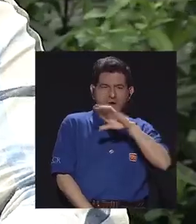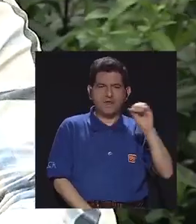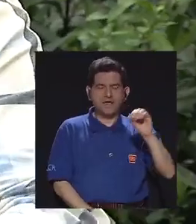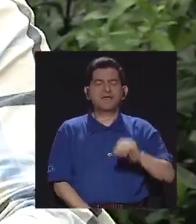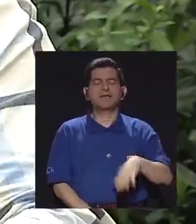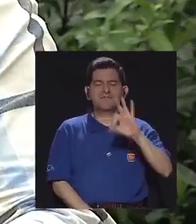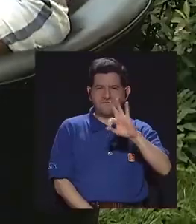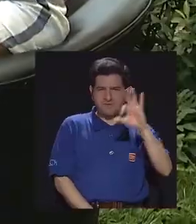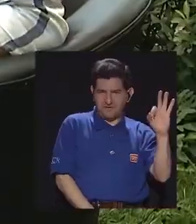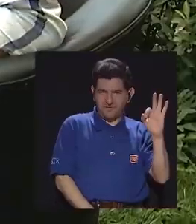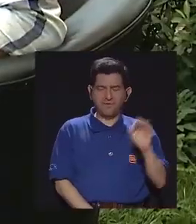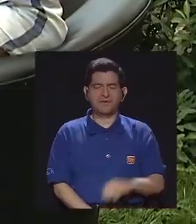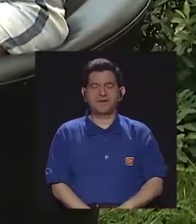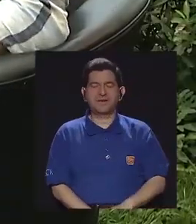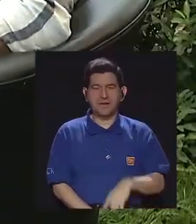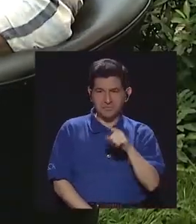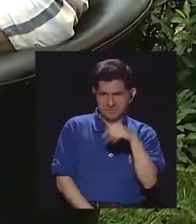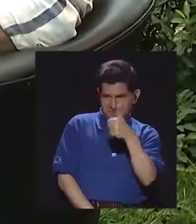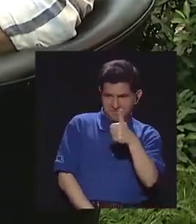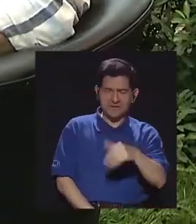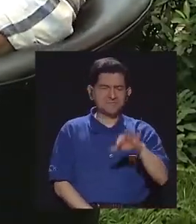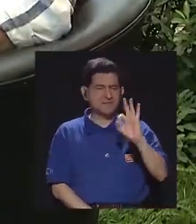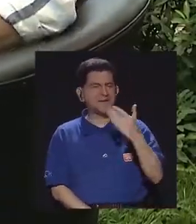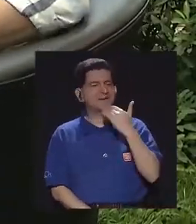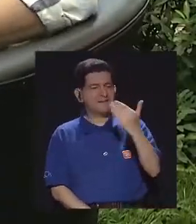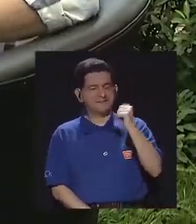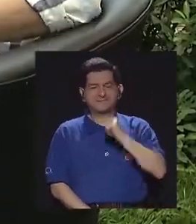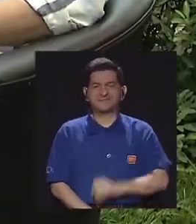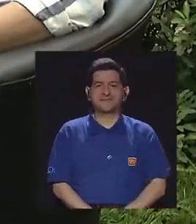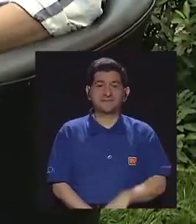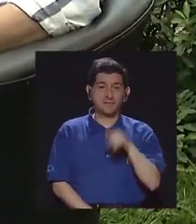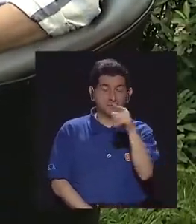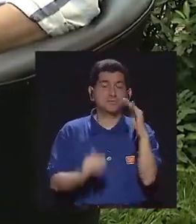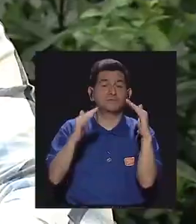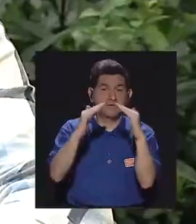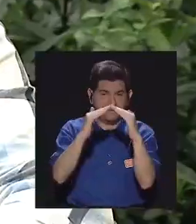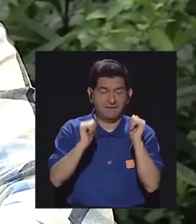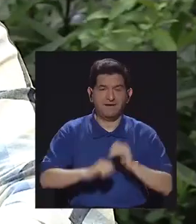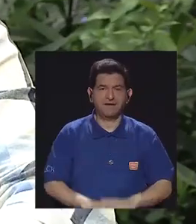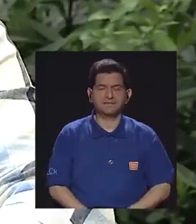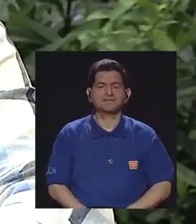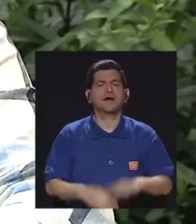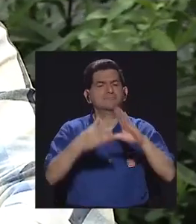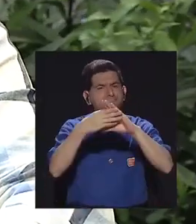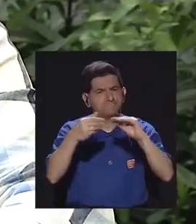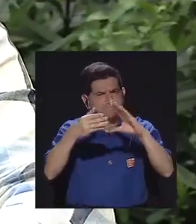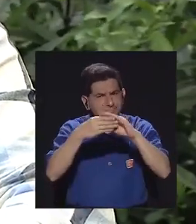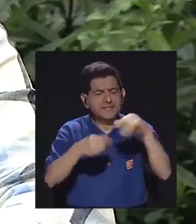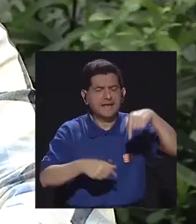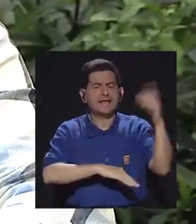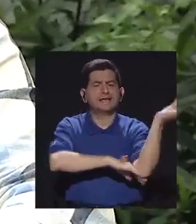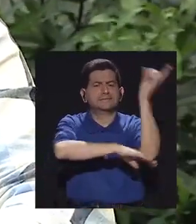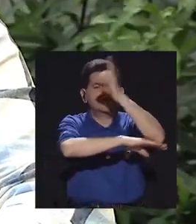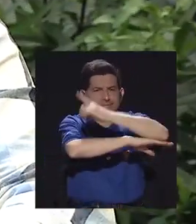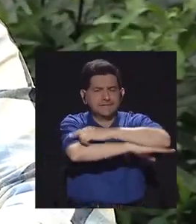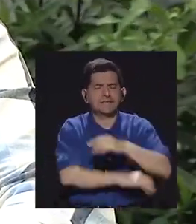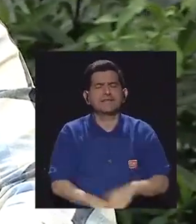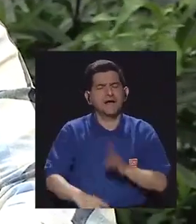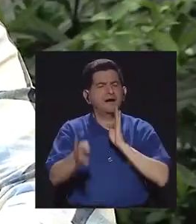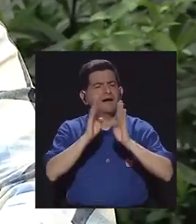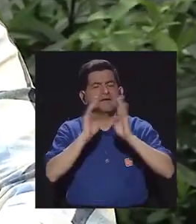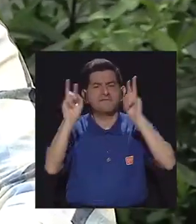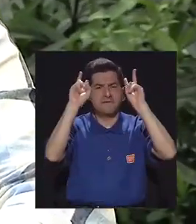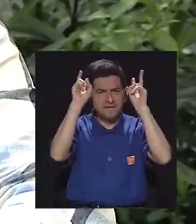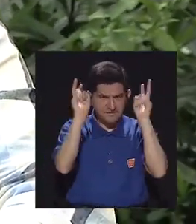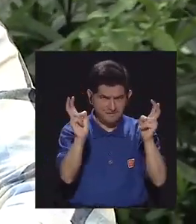mi compañera Fabiola Fernández. ¿Cómo está, Saúl? Muy bien, gracias. Y allá en sus hogares, pues comentarles que para el día de hoy vamos a